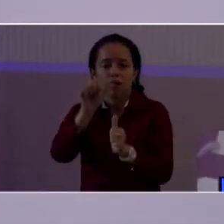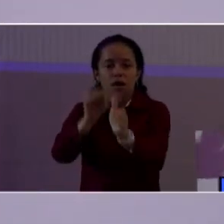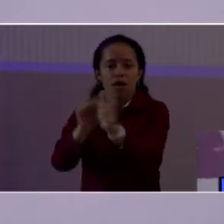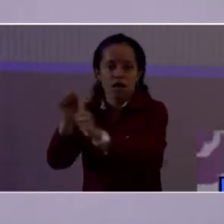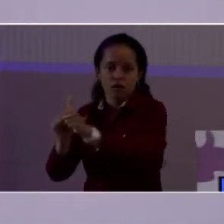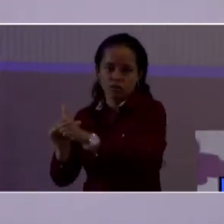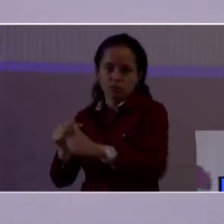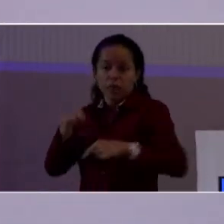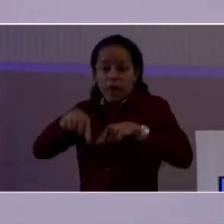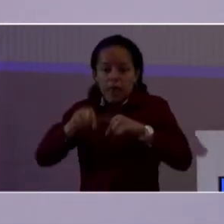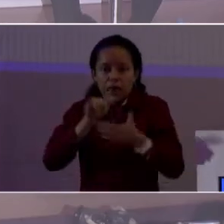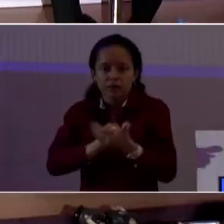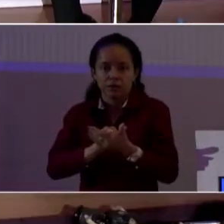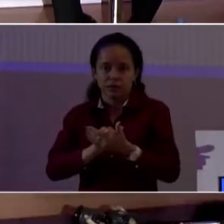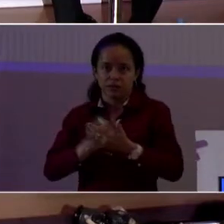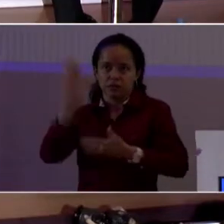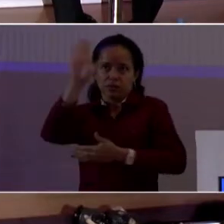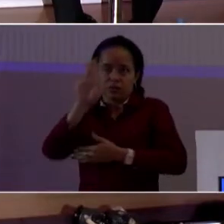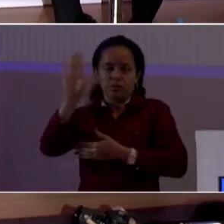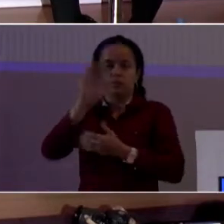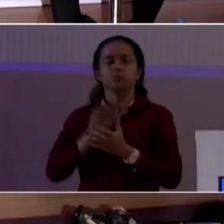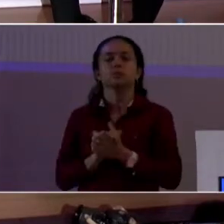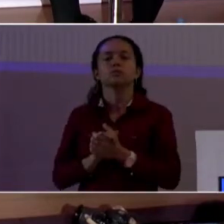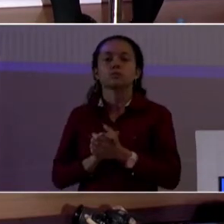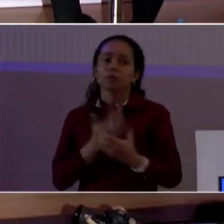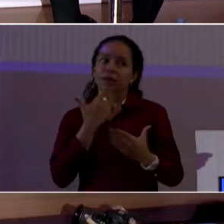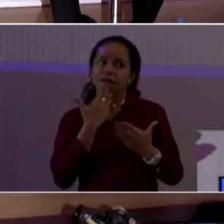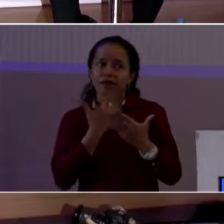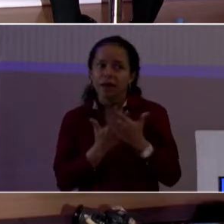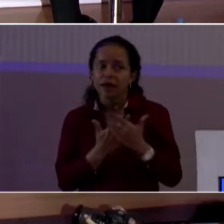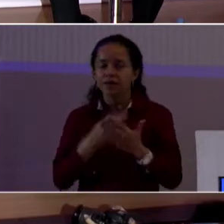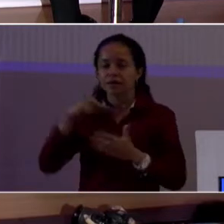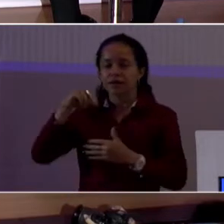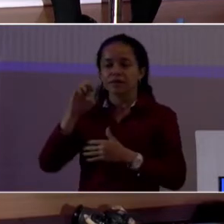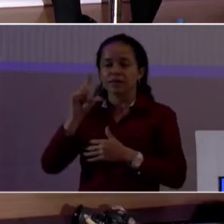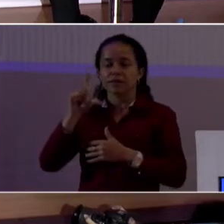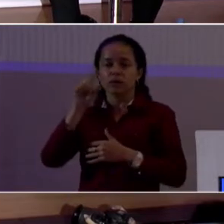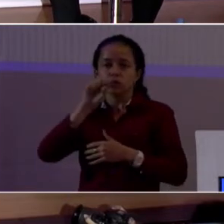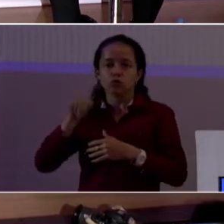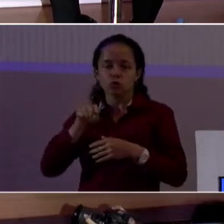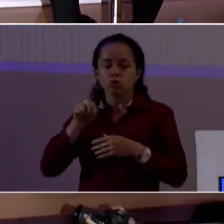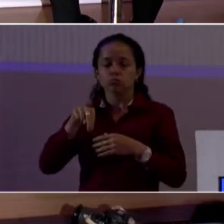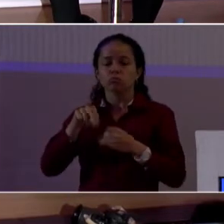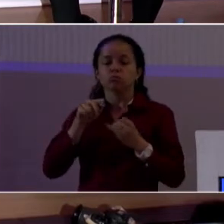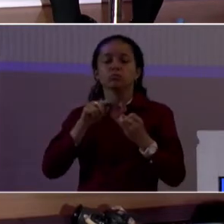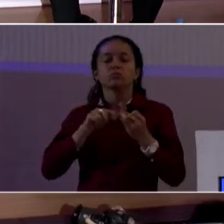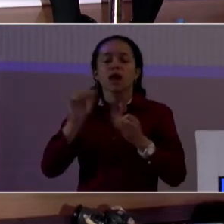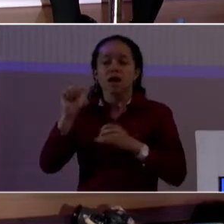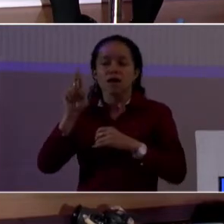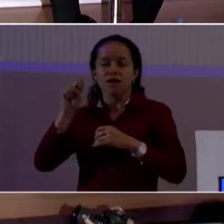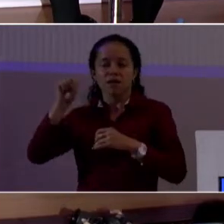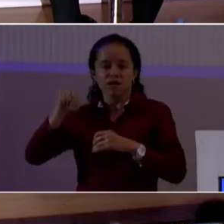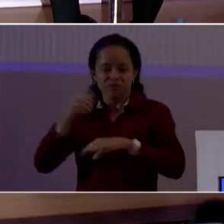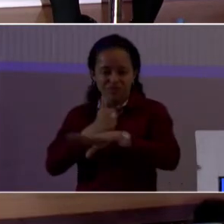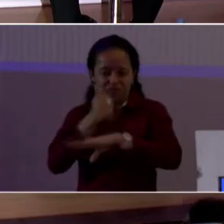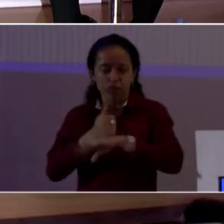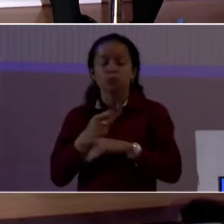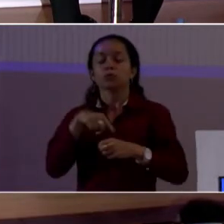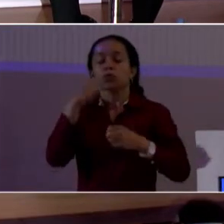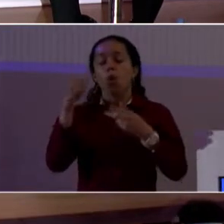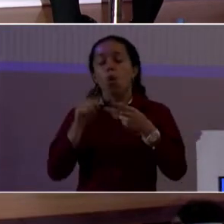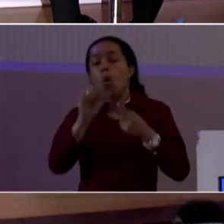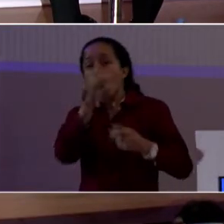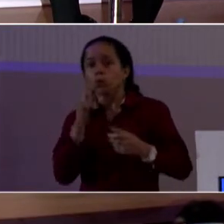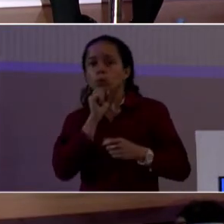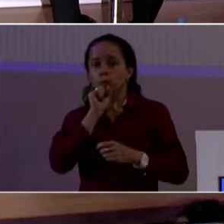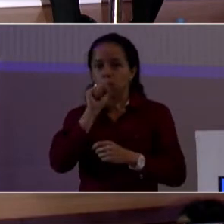de estos territorios. Muchas gracias al director programático Nelson Velandia y al director general André Felipe Stapper Segrera. La siguiente pregunta nos llega